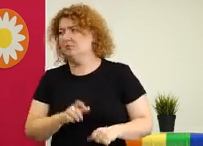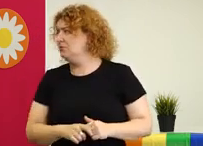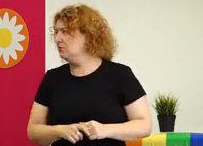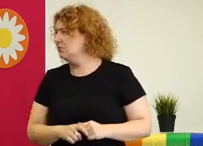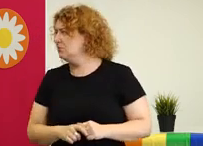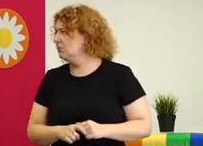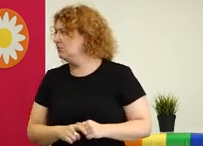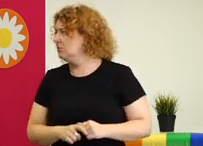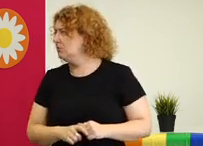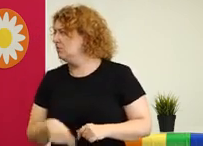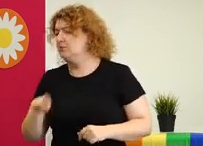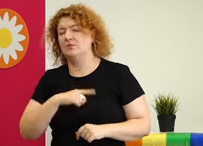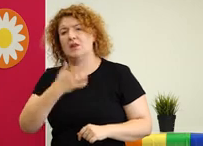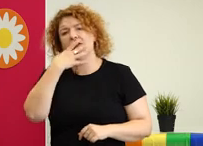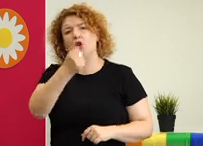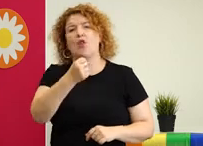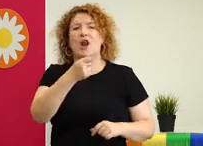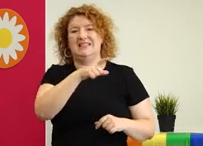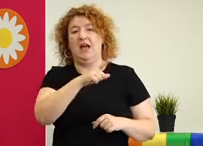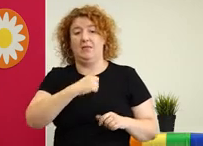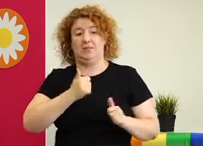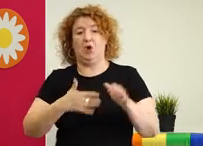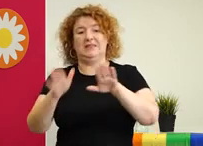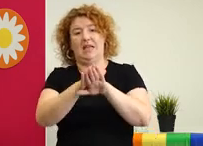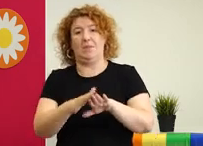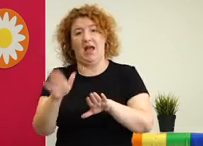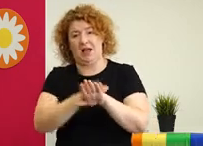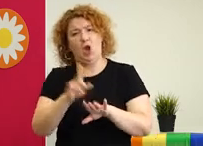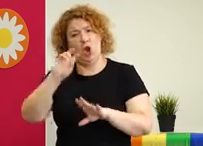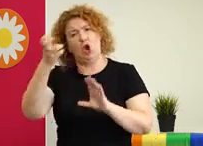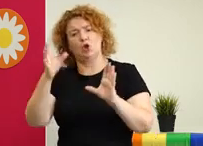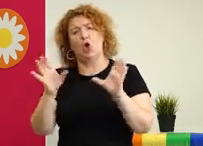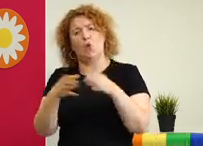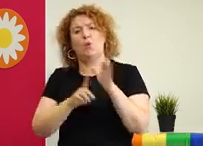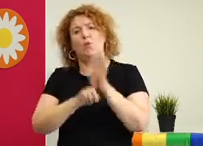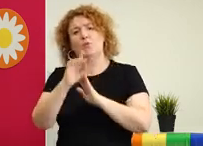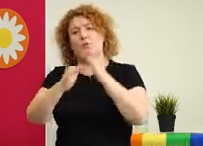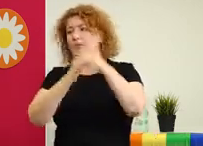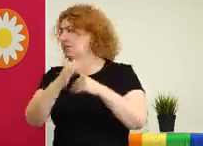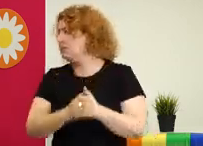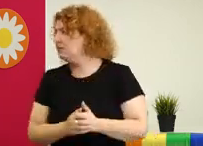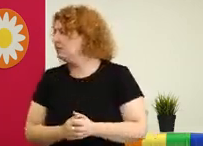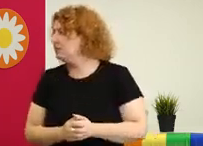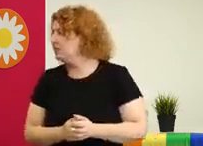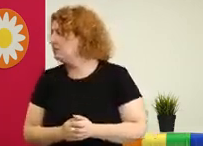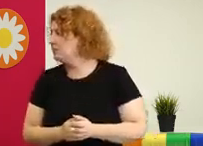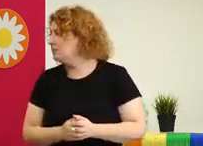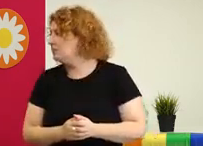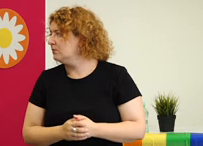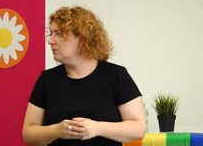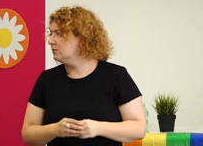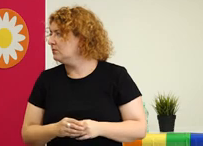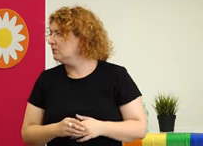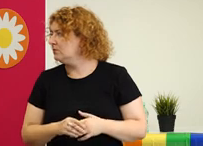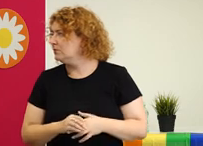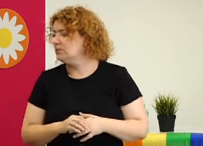que le lavan la cara al Partido Socialista y a otros grupos progresistas que se llaman así también, y que ahora han